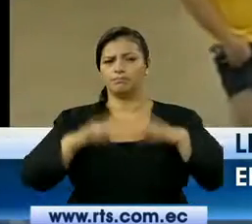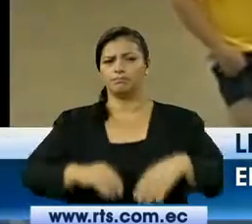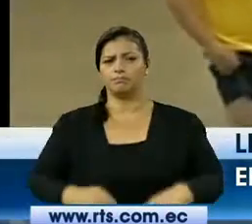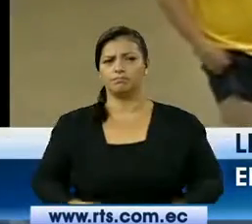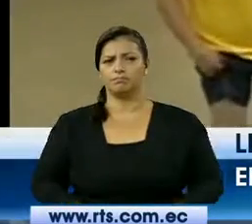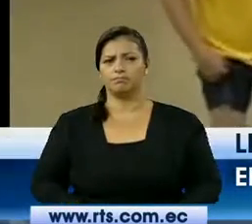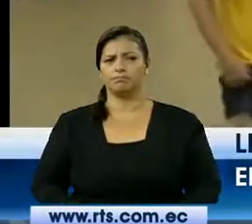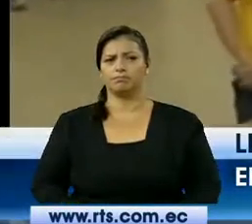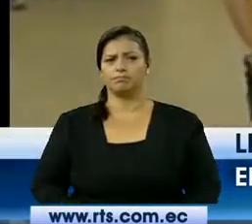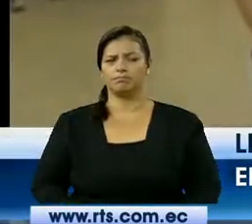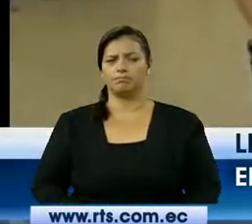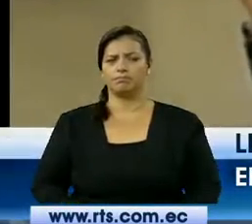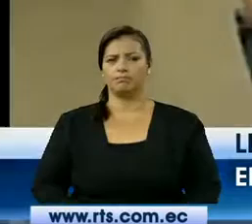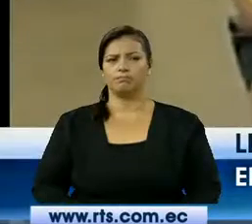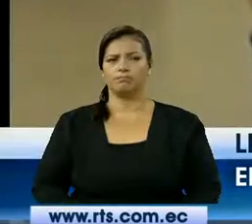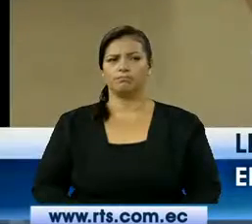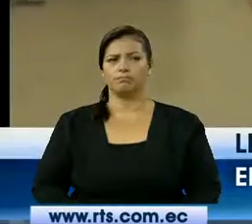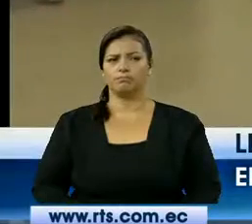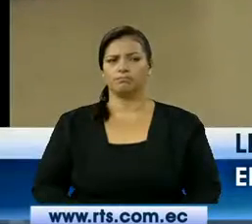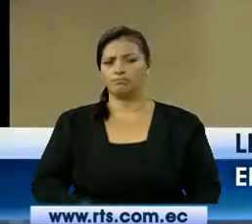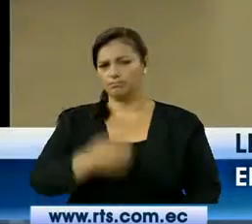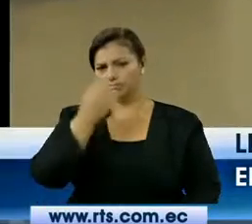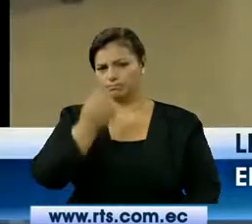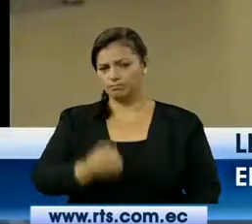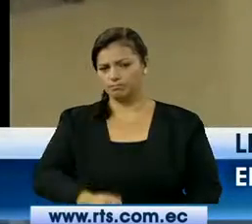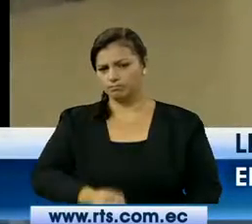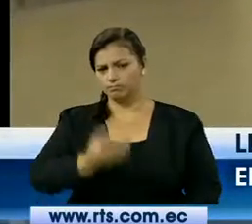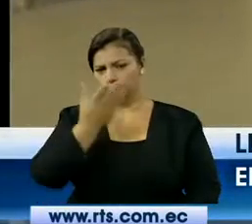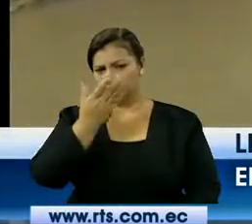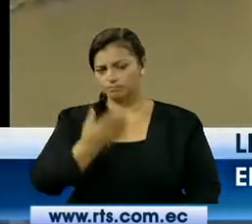de la María Paidal. Mi estimado amigo, muy buenos días.